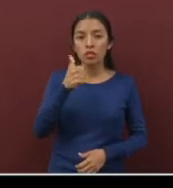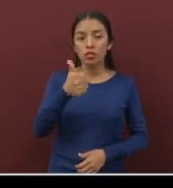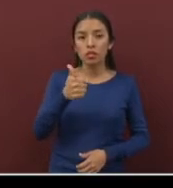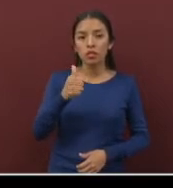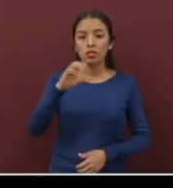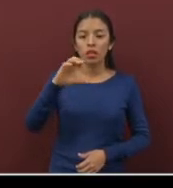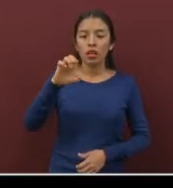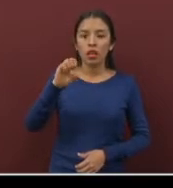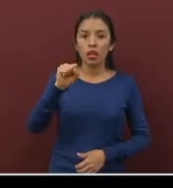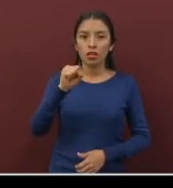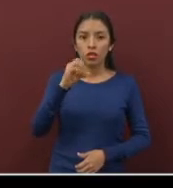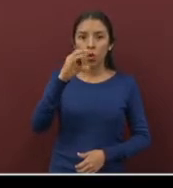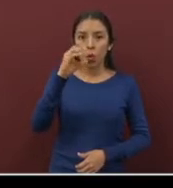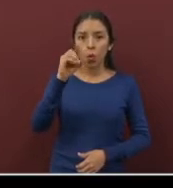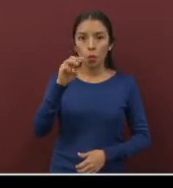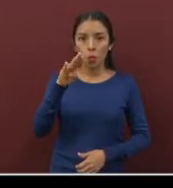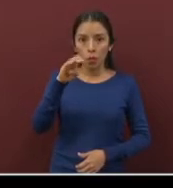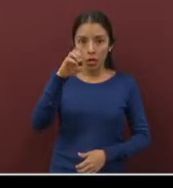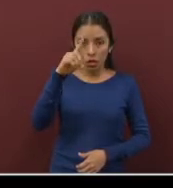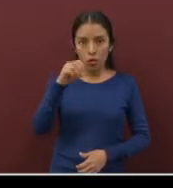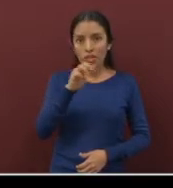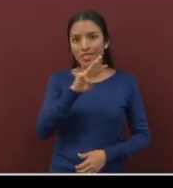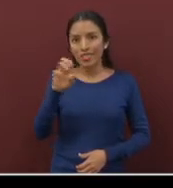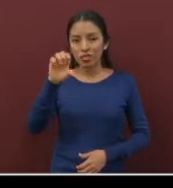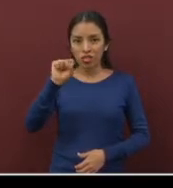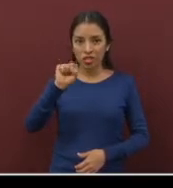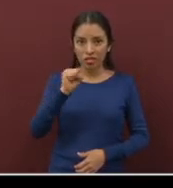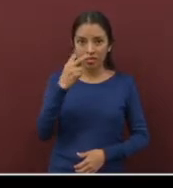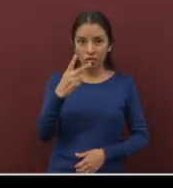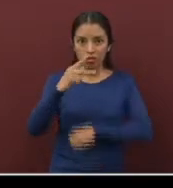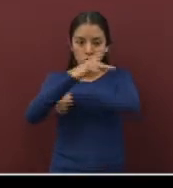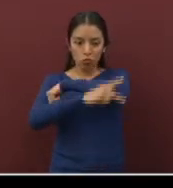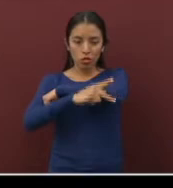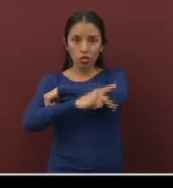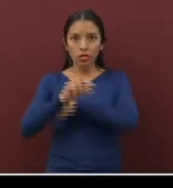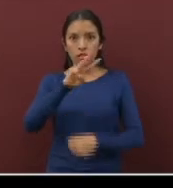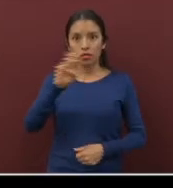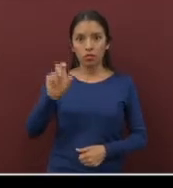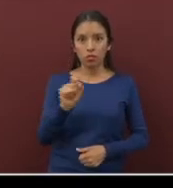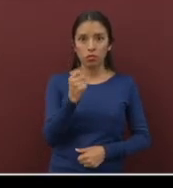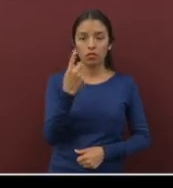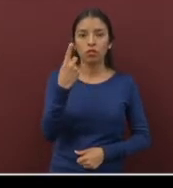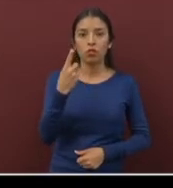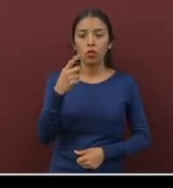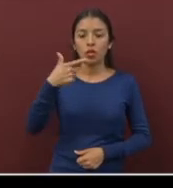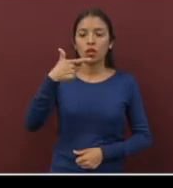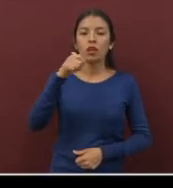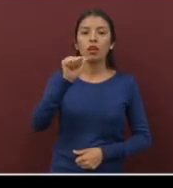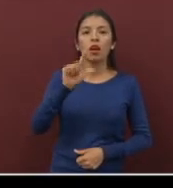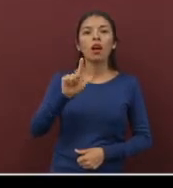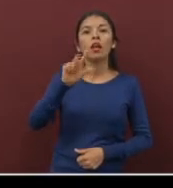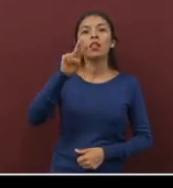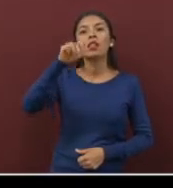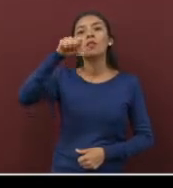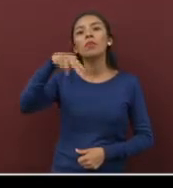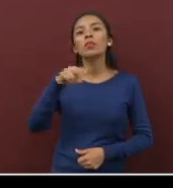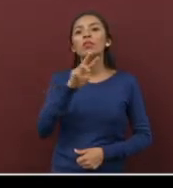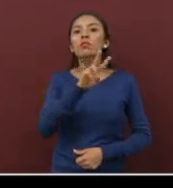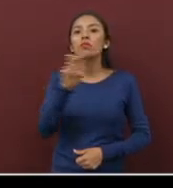escobedo 362 perot con 321 y úrsulo galván